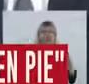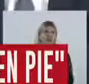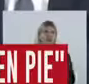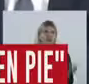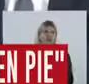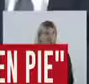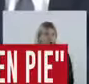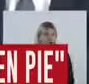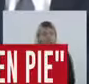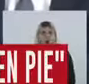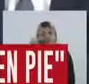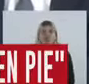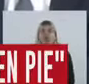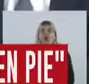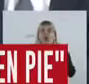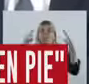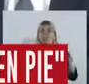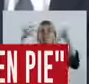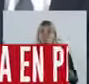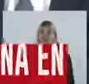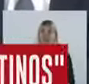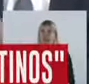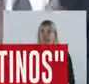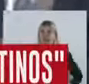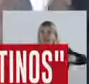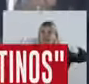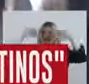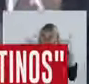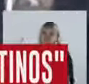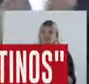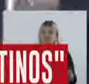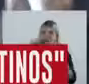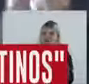que tengan una vivienda digna de ser vivida.